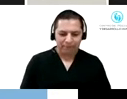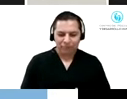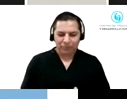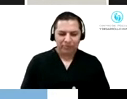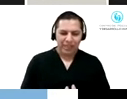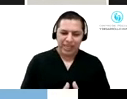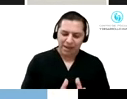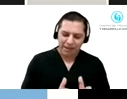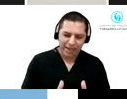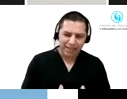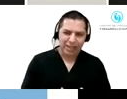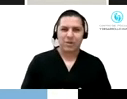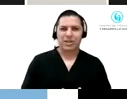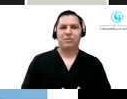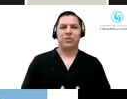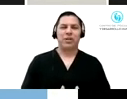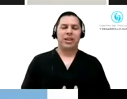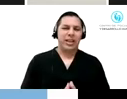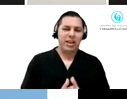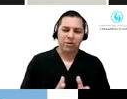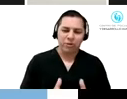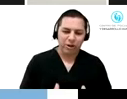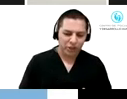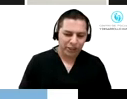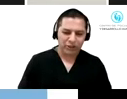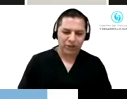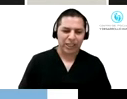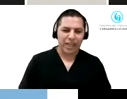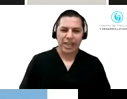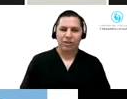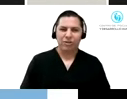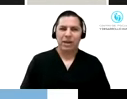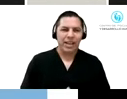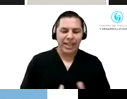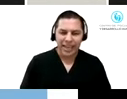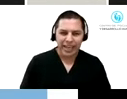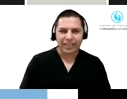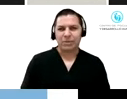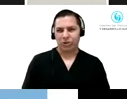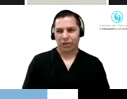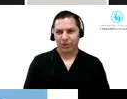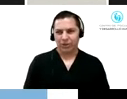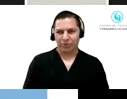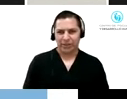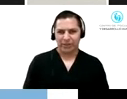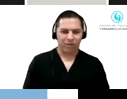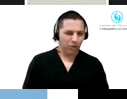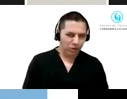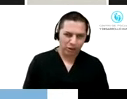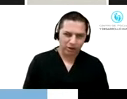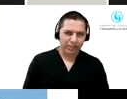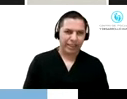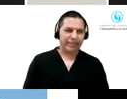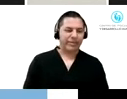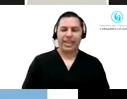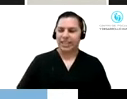mejenga, y la mejenga está no más y mejor, y uno de los chicos se cae y se golpea, ¿qué hacemos los demás hombres? Con